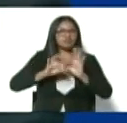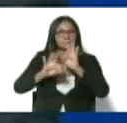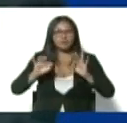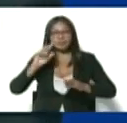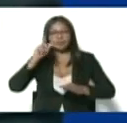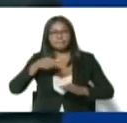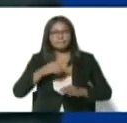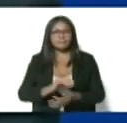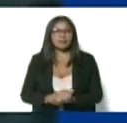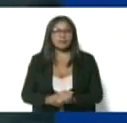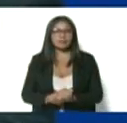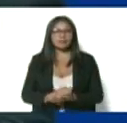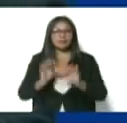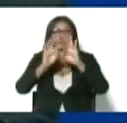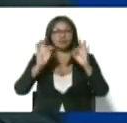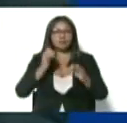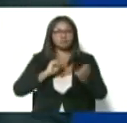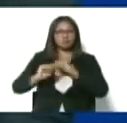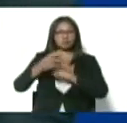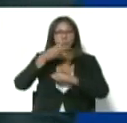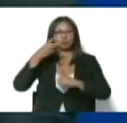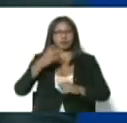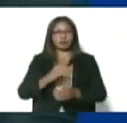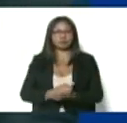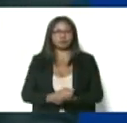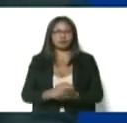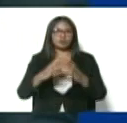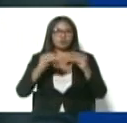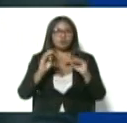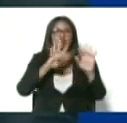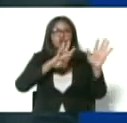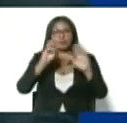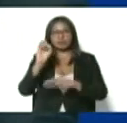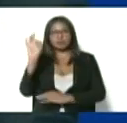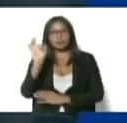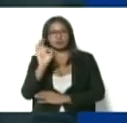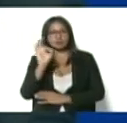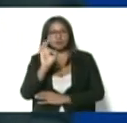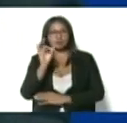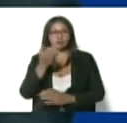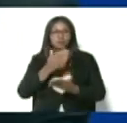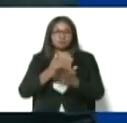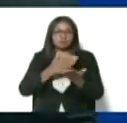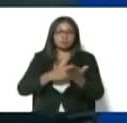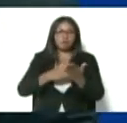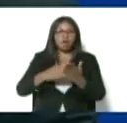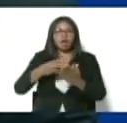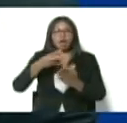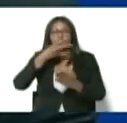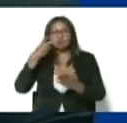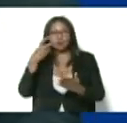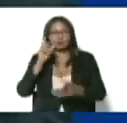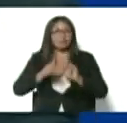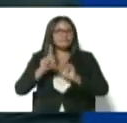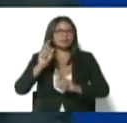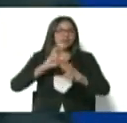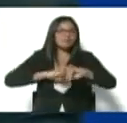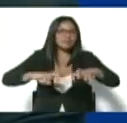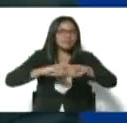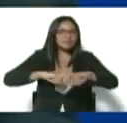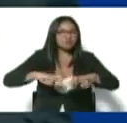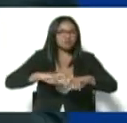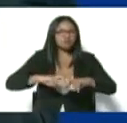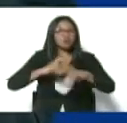las operaciones antidroga el 90 por ciento de una operación antidroga depende de la investigación una